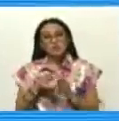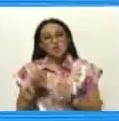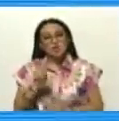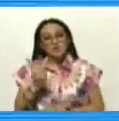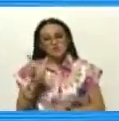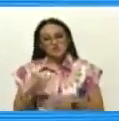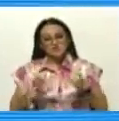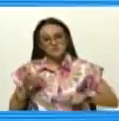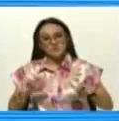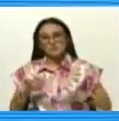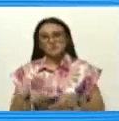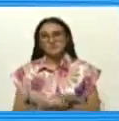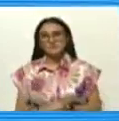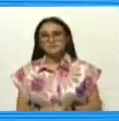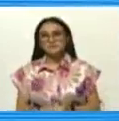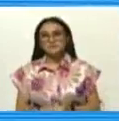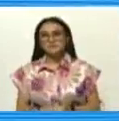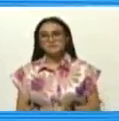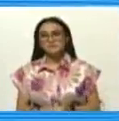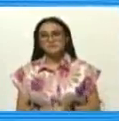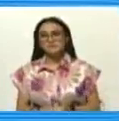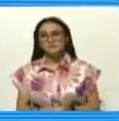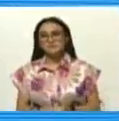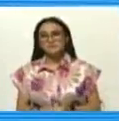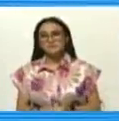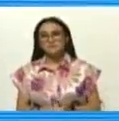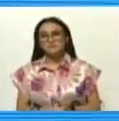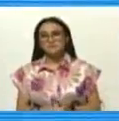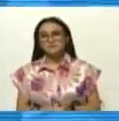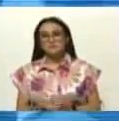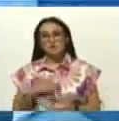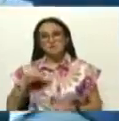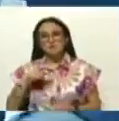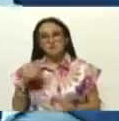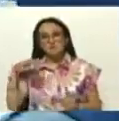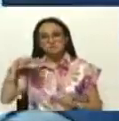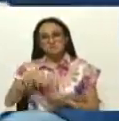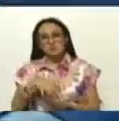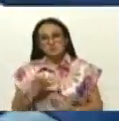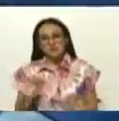venezolanos. No necesitamos injerencia de nadie.